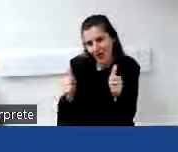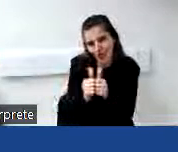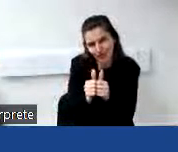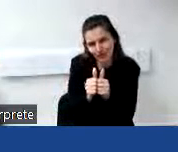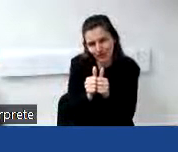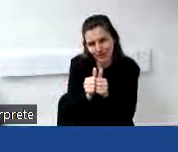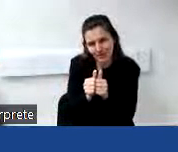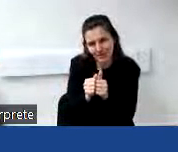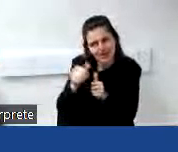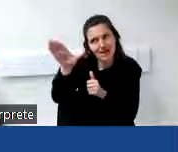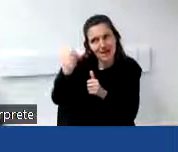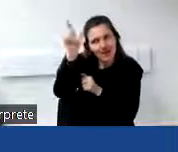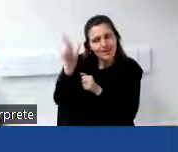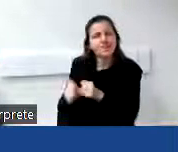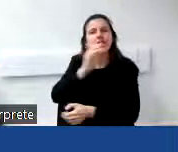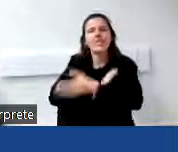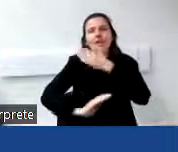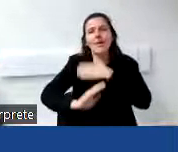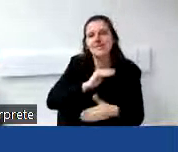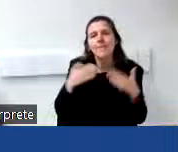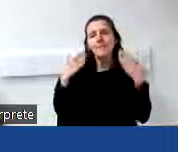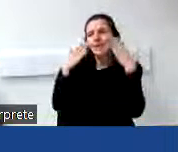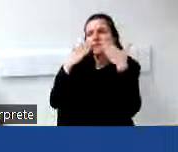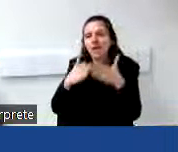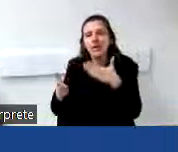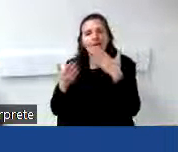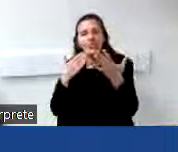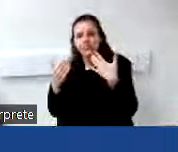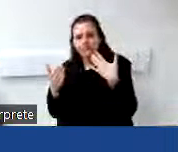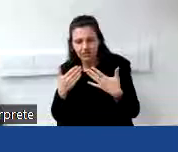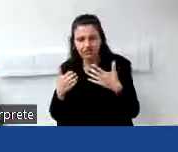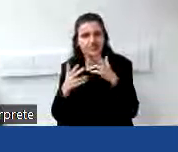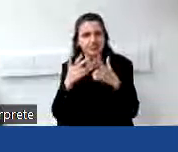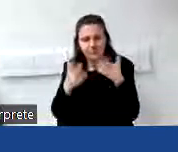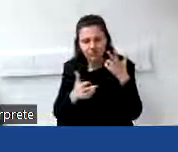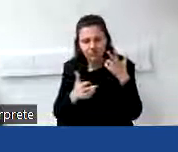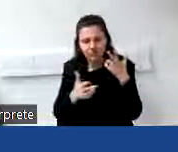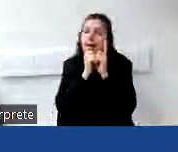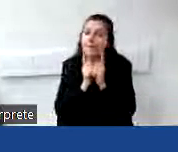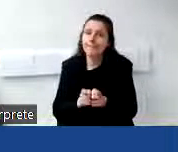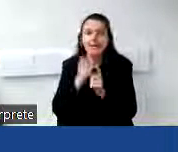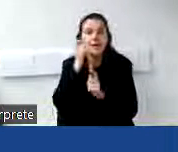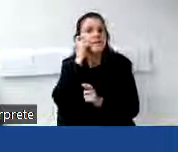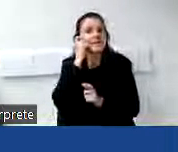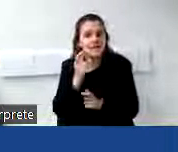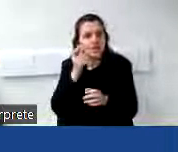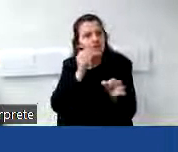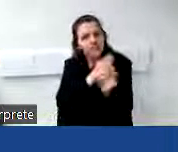Y darle ese lugar. La capacitación al personal de salud,